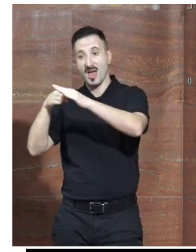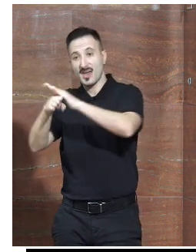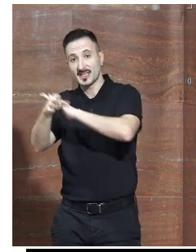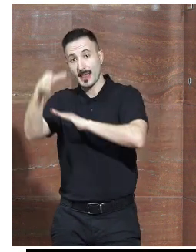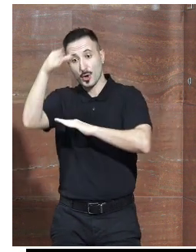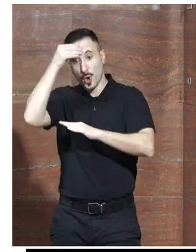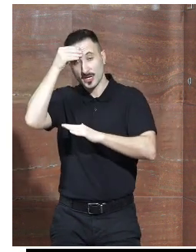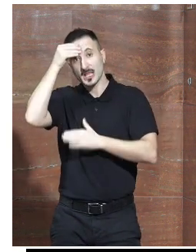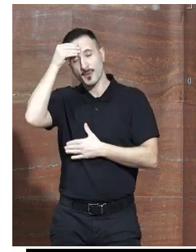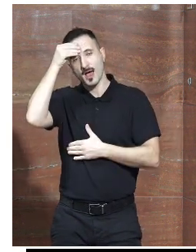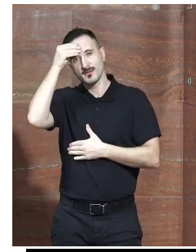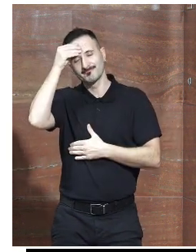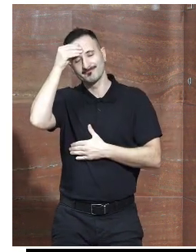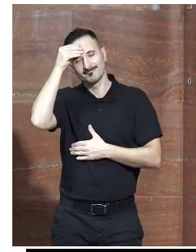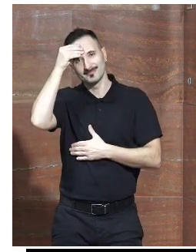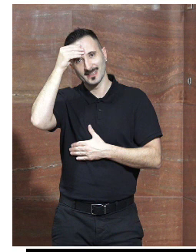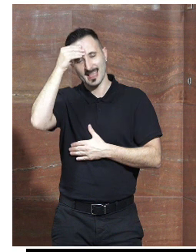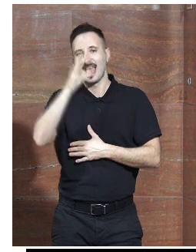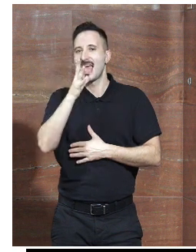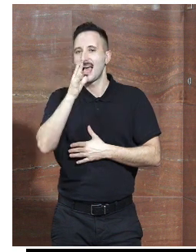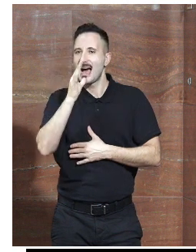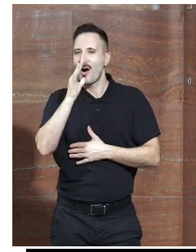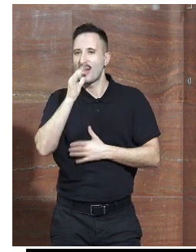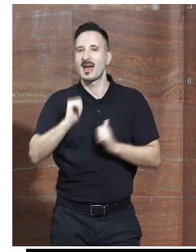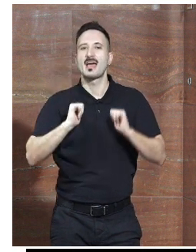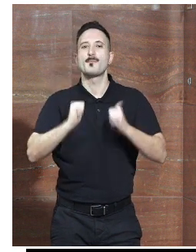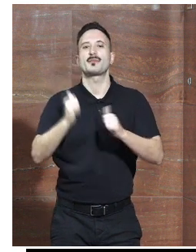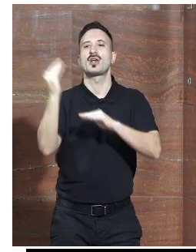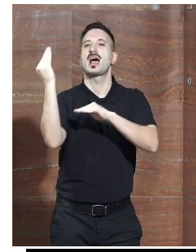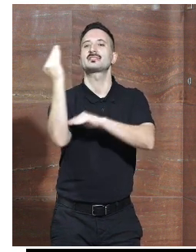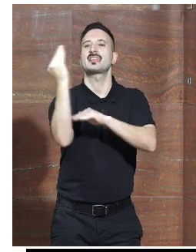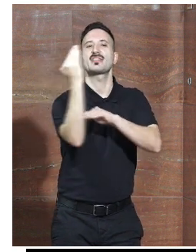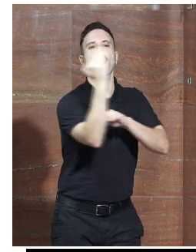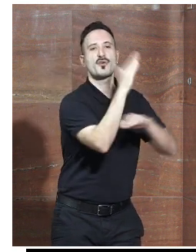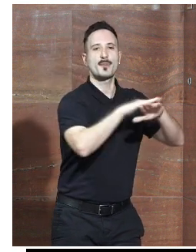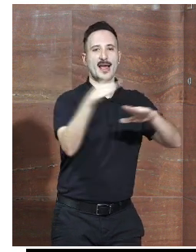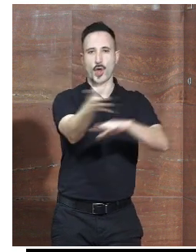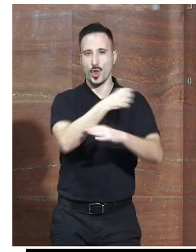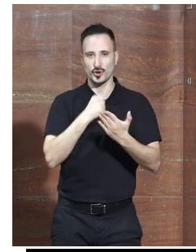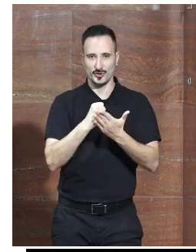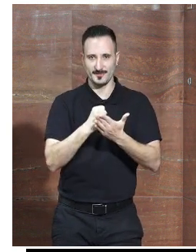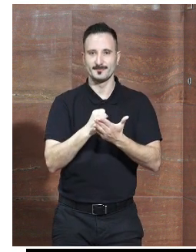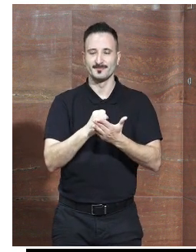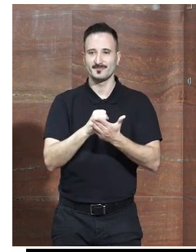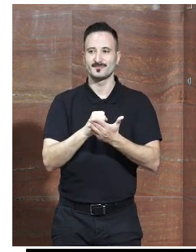cognitiva perfectamente ahora sí podemos empezar a hablar de una señalización para todos, ¿no?